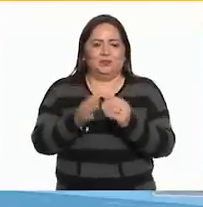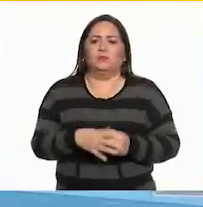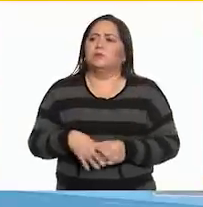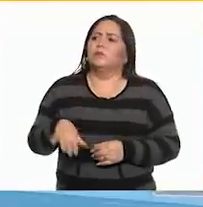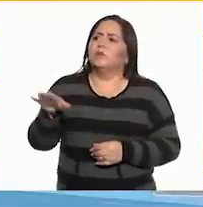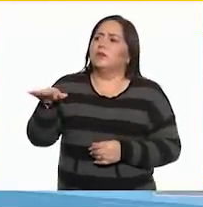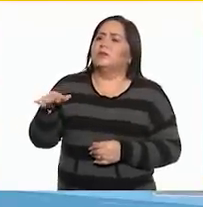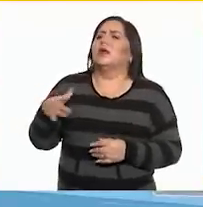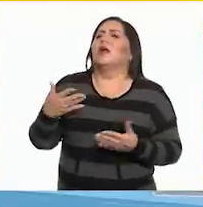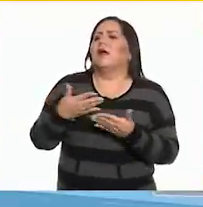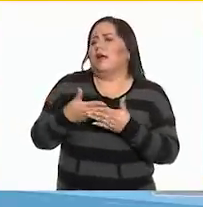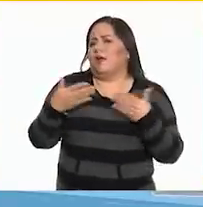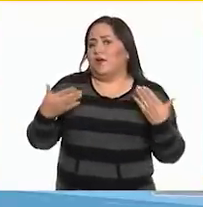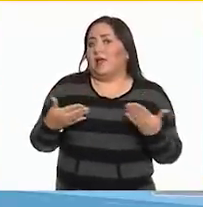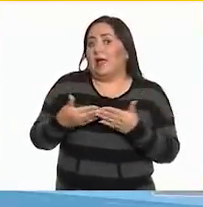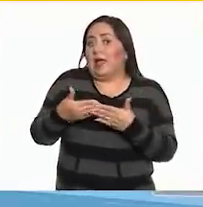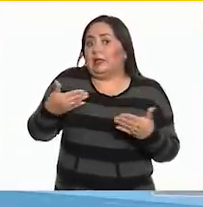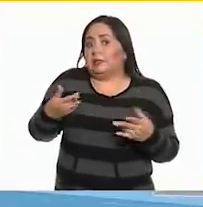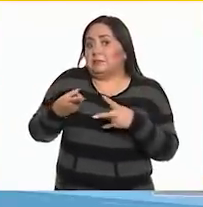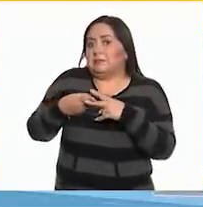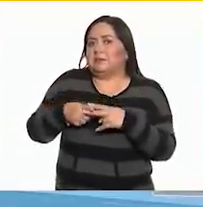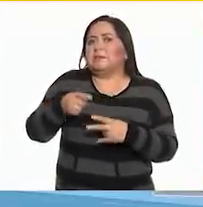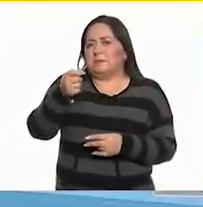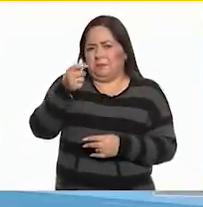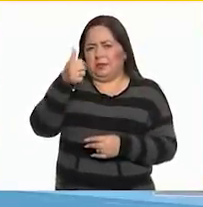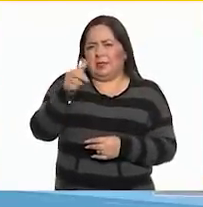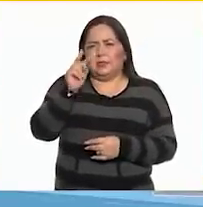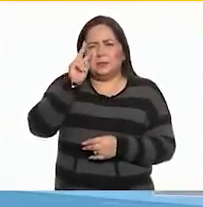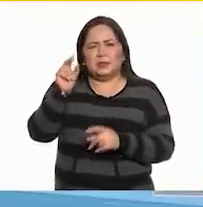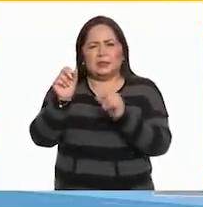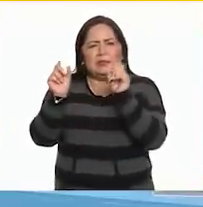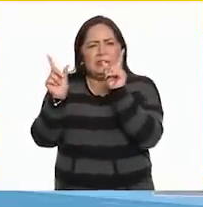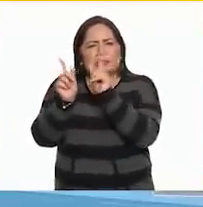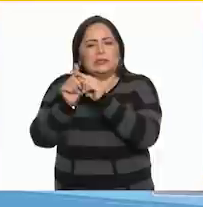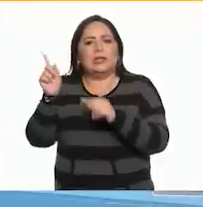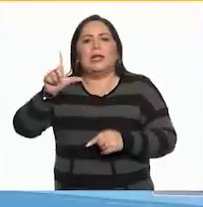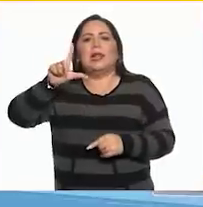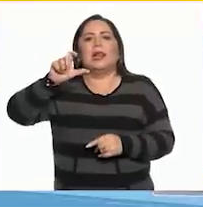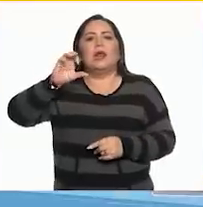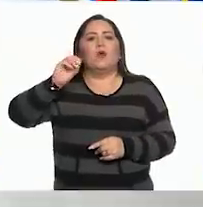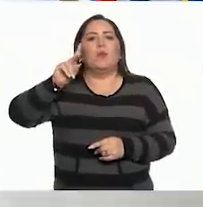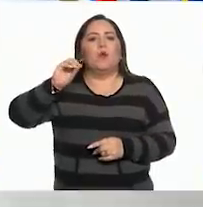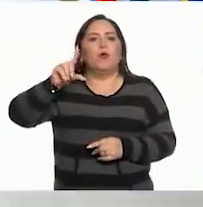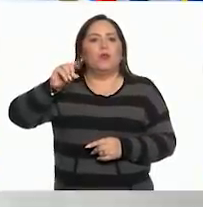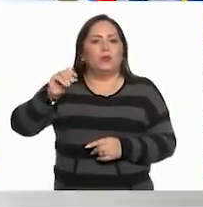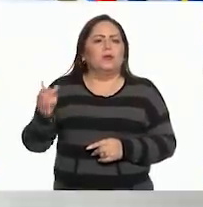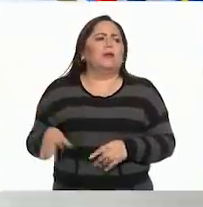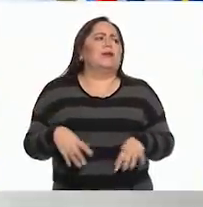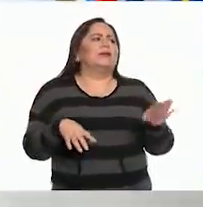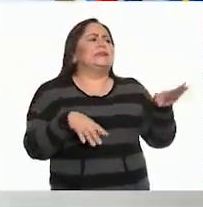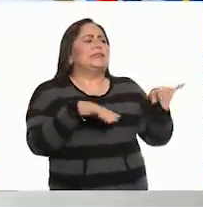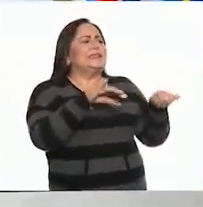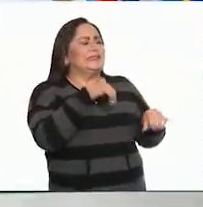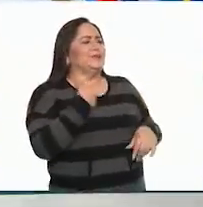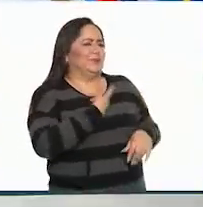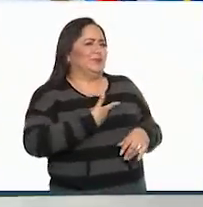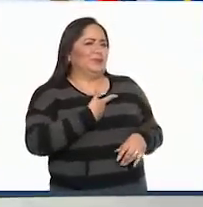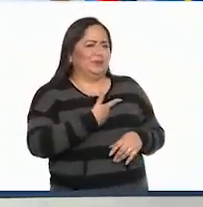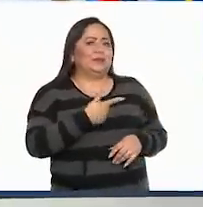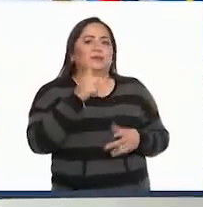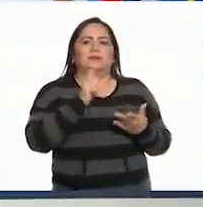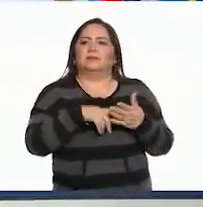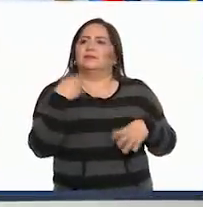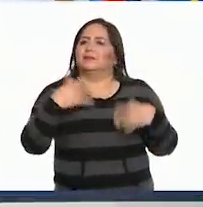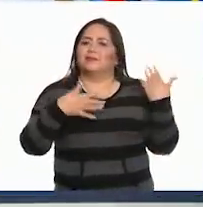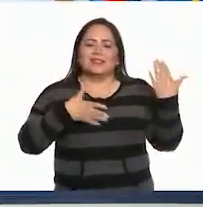Jenny, ¿qué te parece si antes de iniciar vemos una cápsula con Don Leopoldo y Cupertino? ¡Ay, sí, me encantan! Son